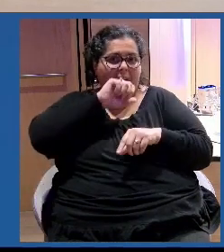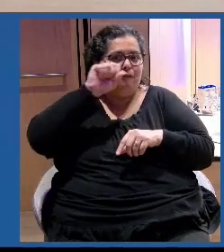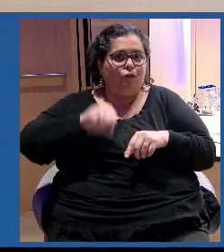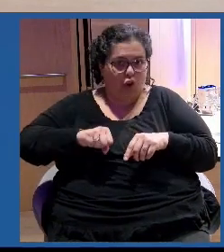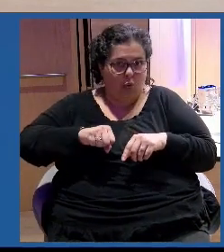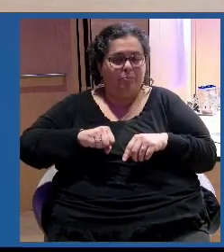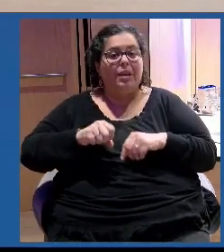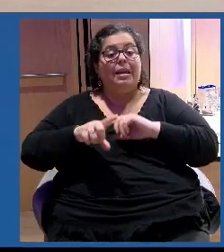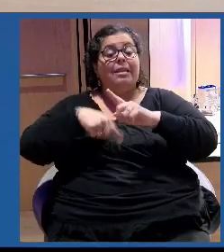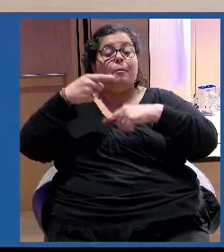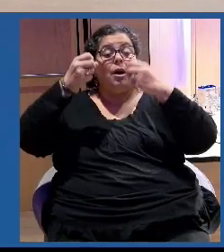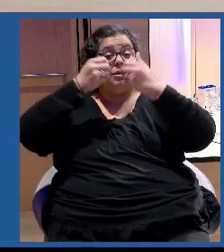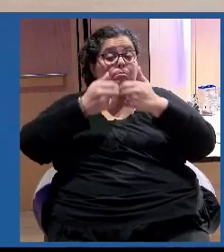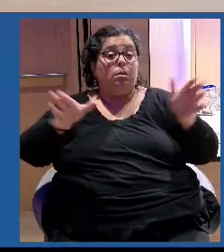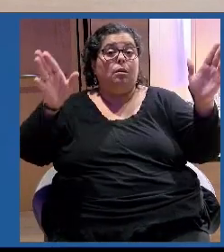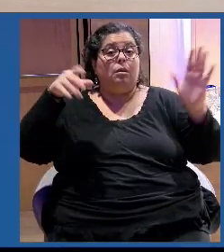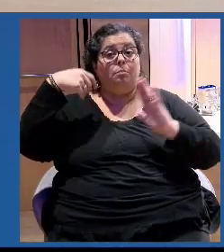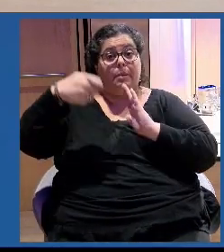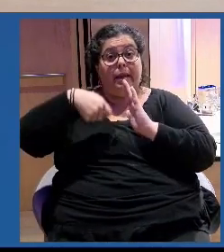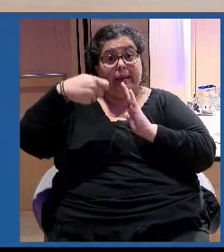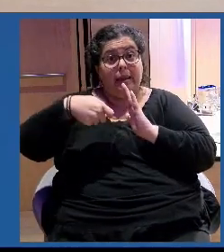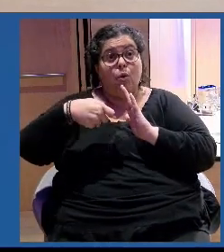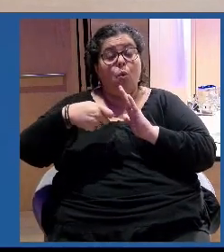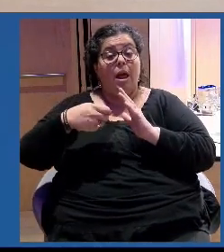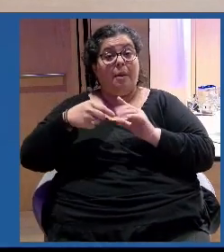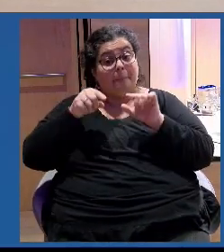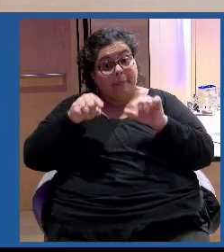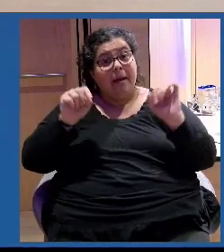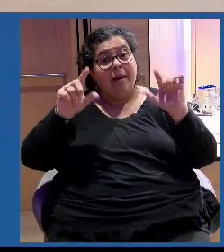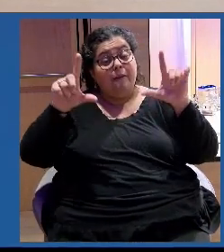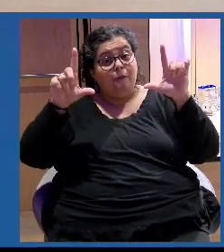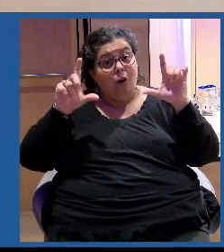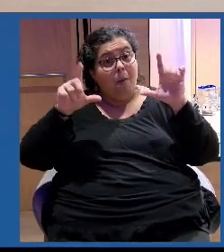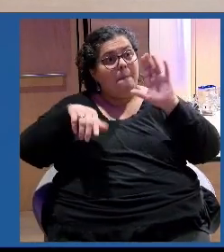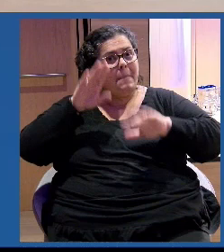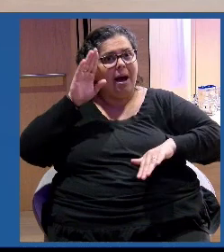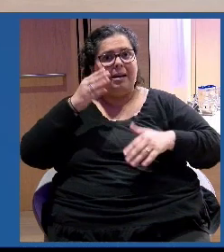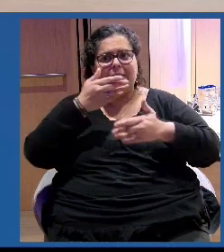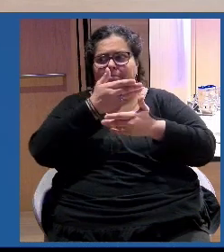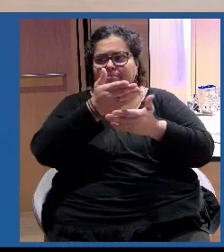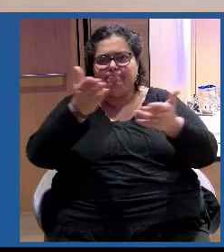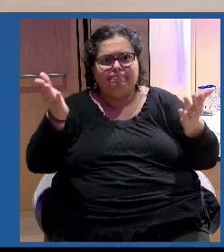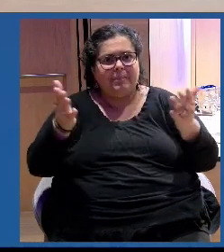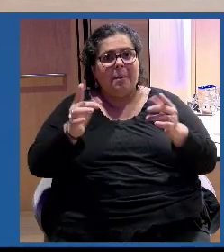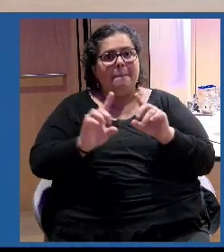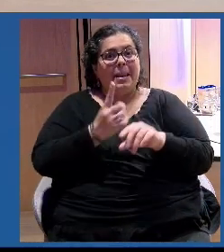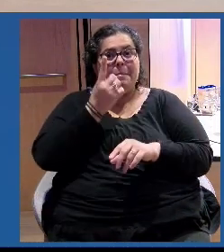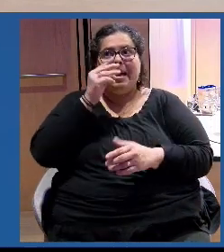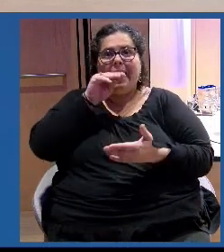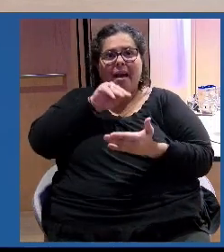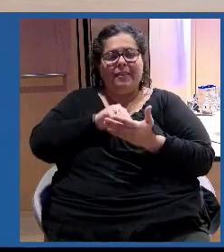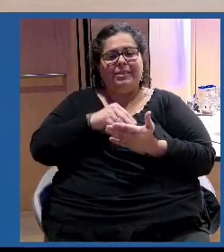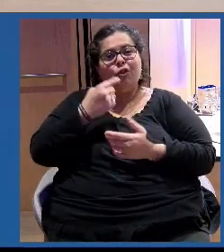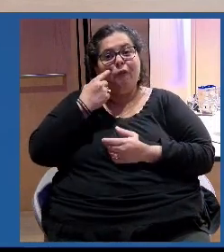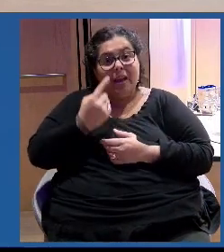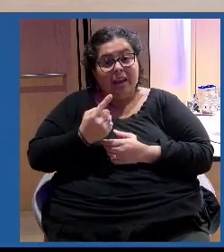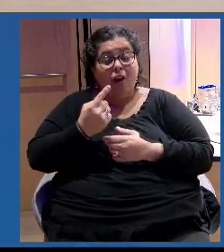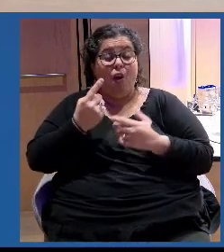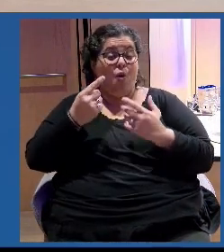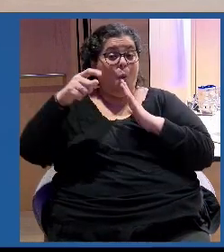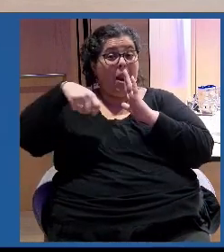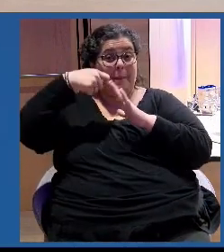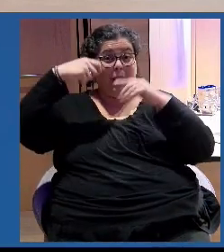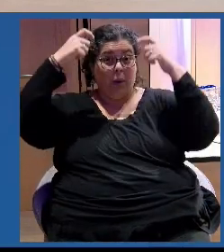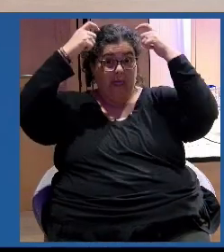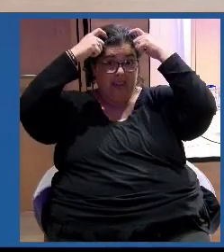hubo un boom en Colombia de este tipo de fotos, de mira, primera vez que veo una película de Disney donde